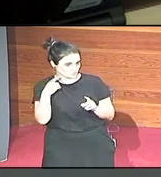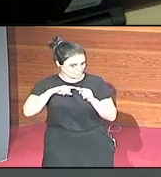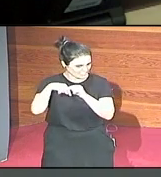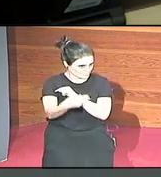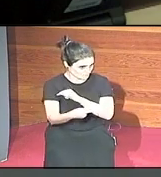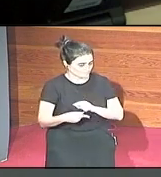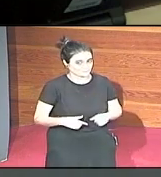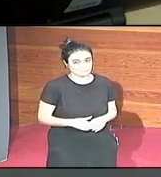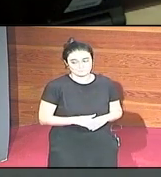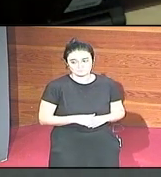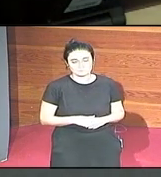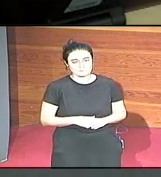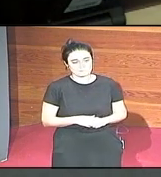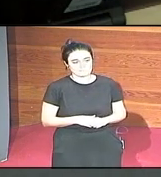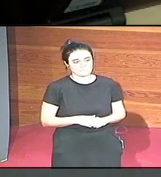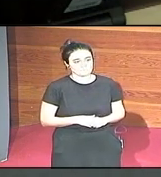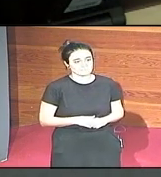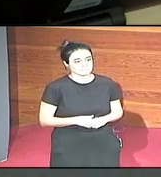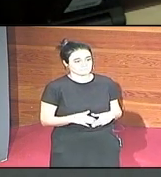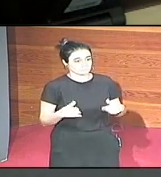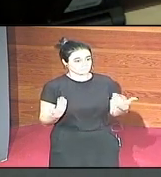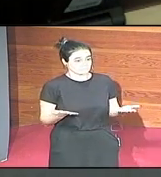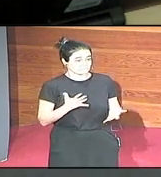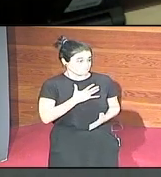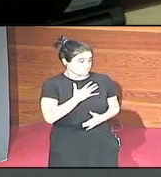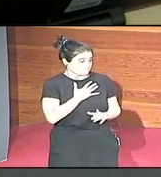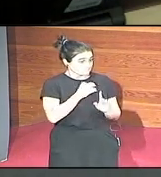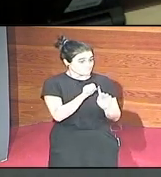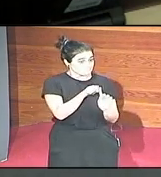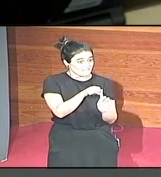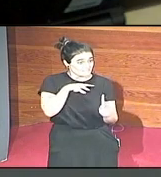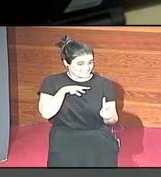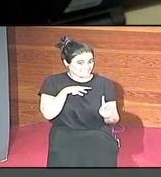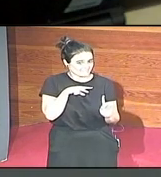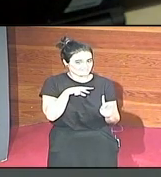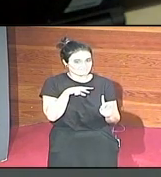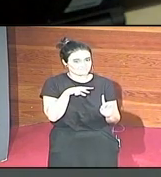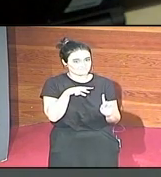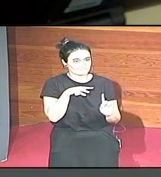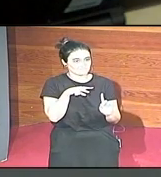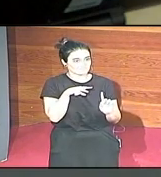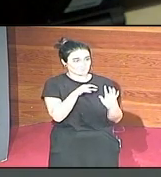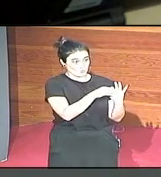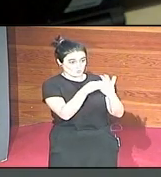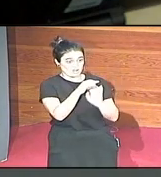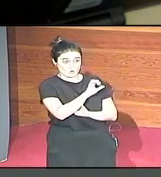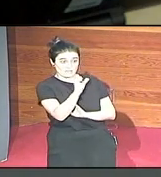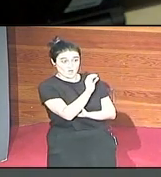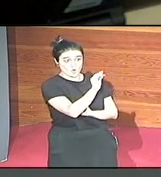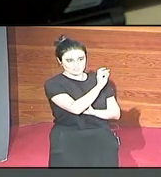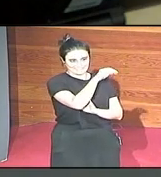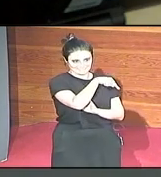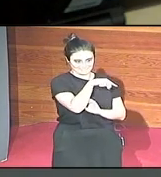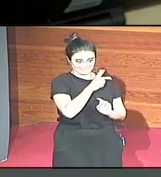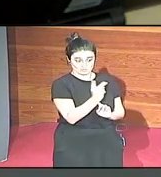Así que, a mi modo de ver, la autocrítica que la UE y la OTAN han de hacer de estos 20 años de